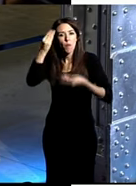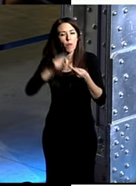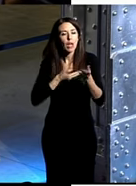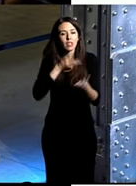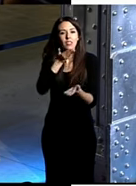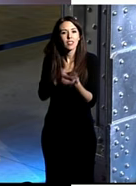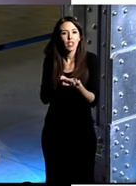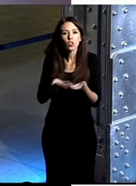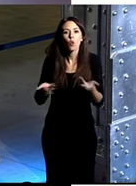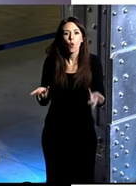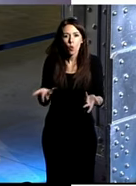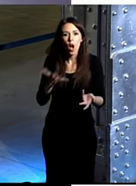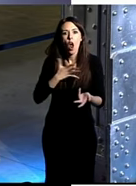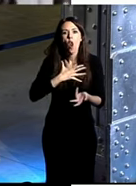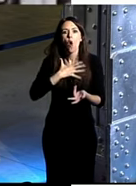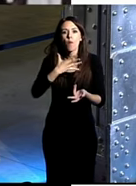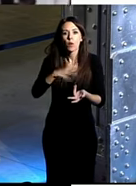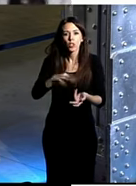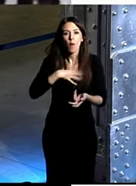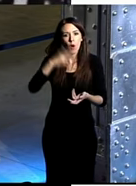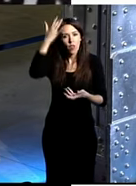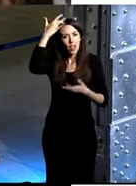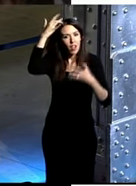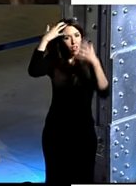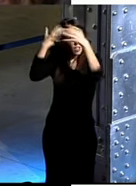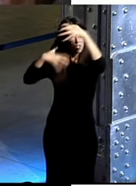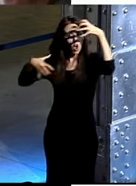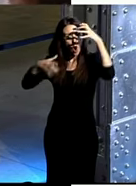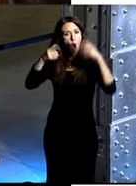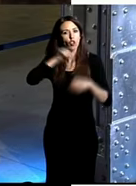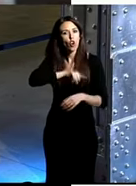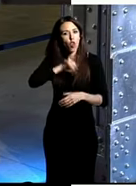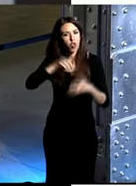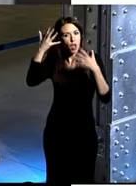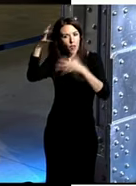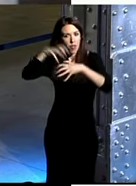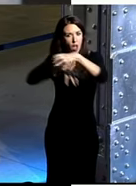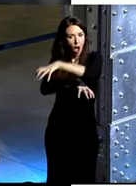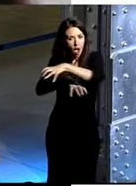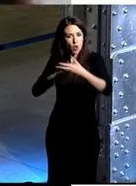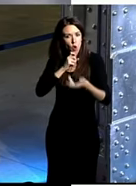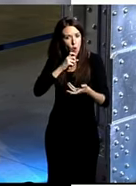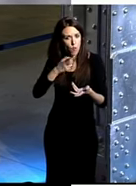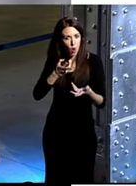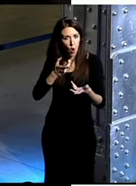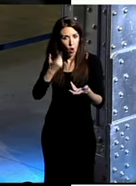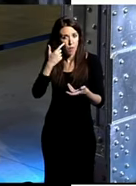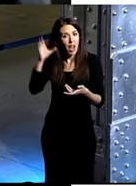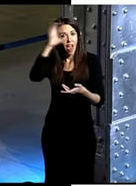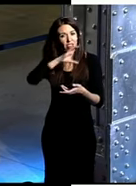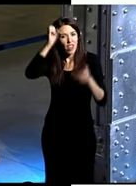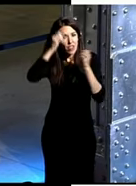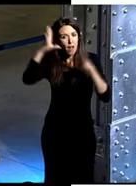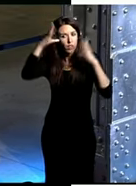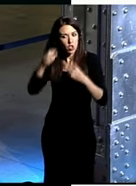planteando fundamentalmente es la posibilidad de se puede hacer trasplante de cerebro, trasplante de conciencia. La ciencia ficción nos invade. Vean la película, es